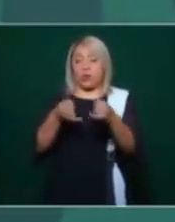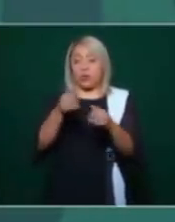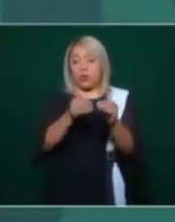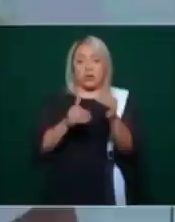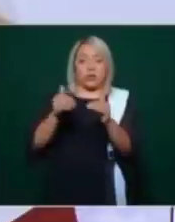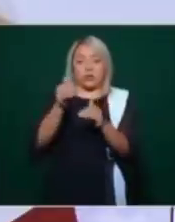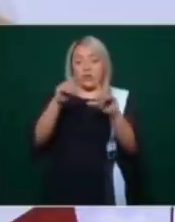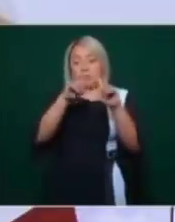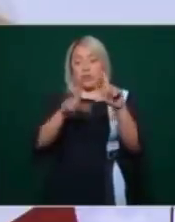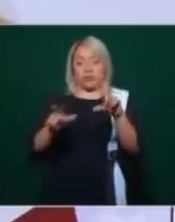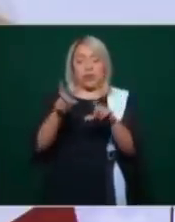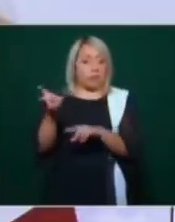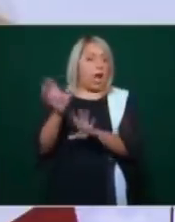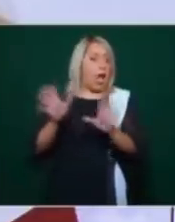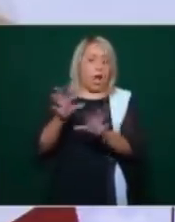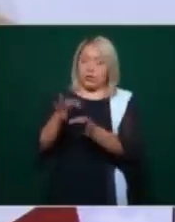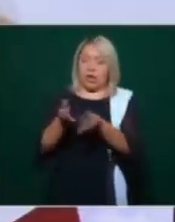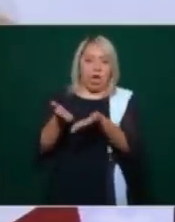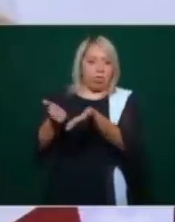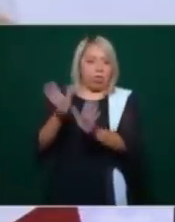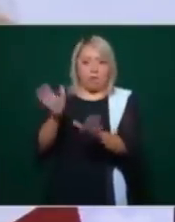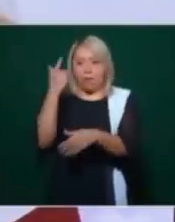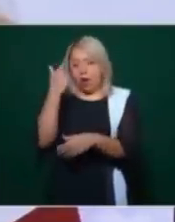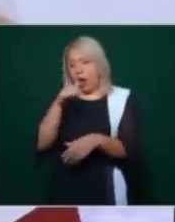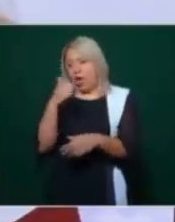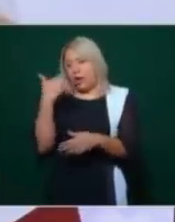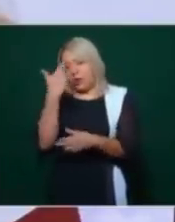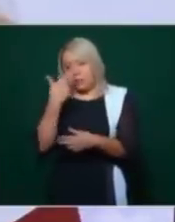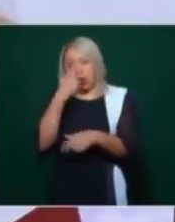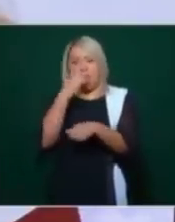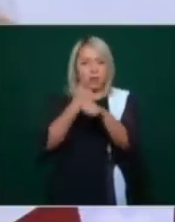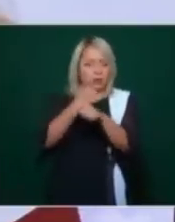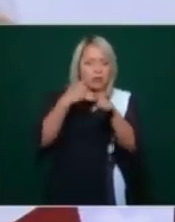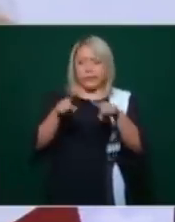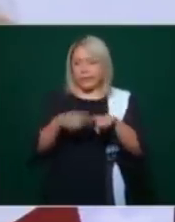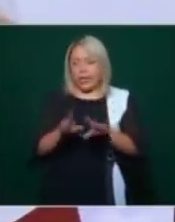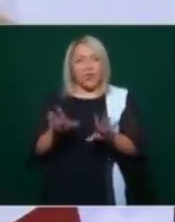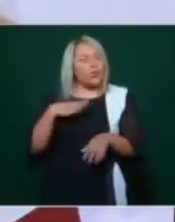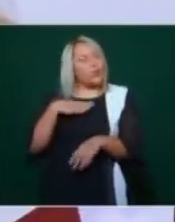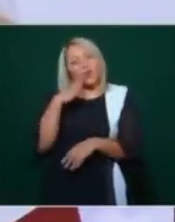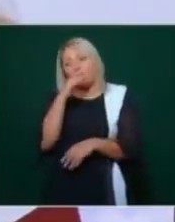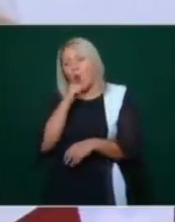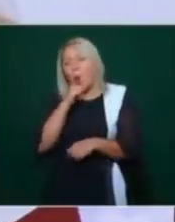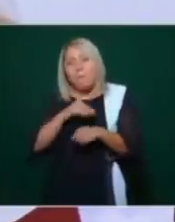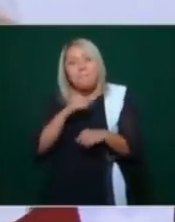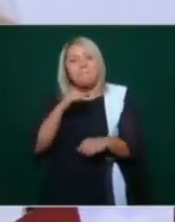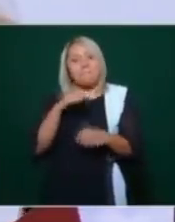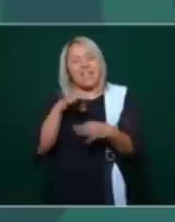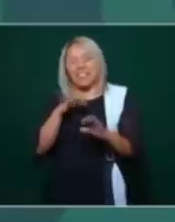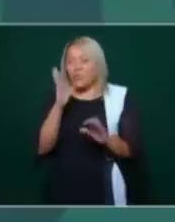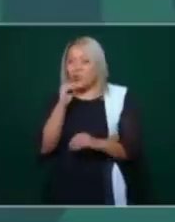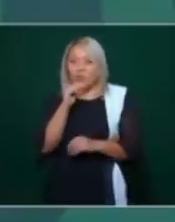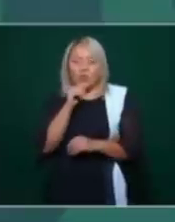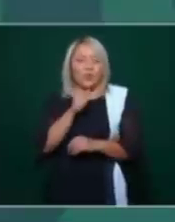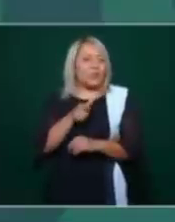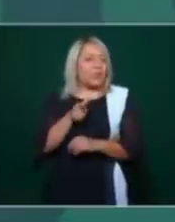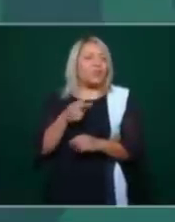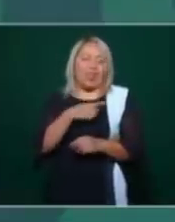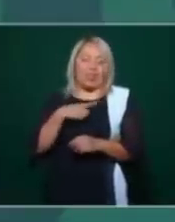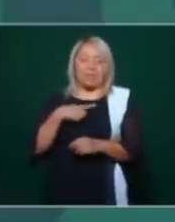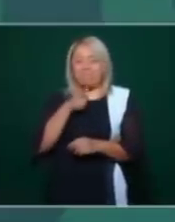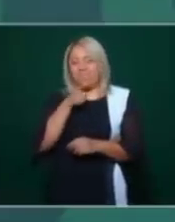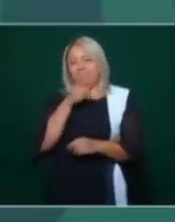quiero agregar nada, siento que corresponde a la